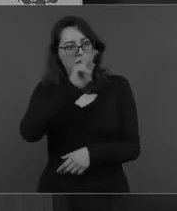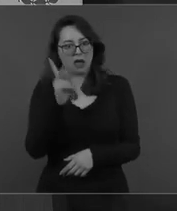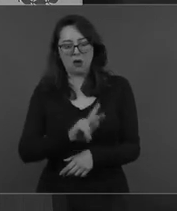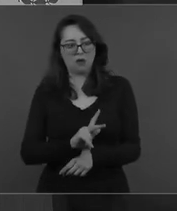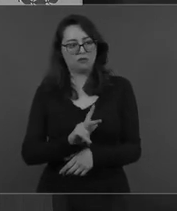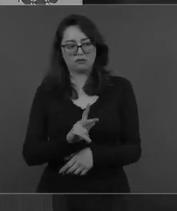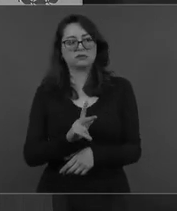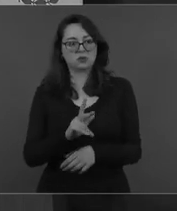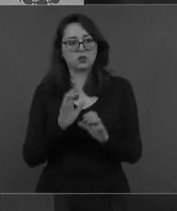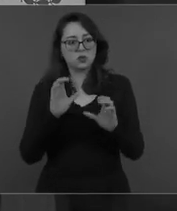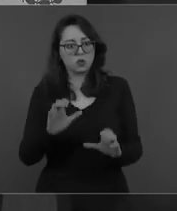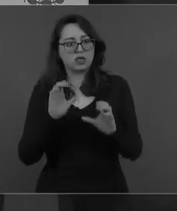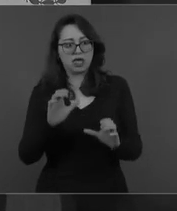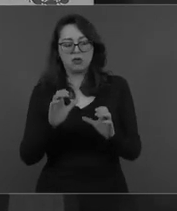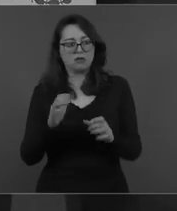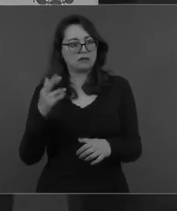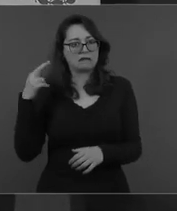un huracán tan pronto